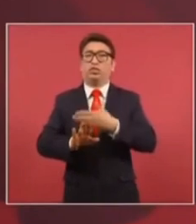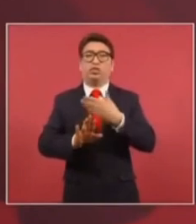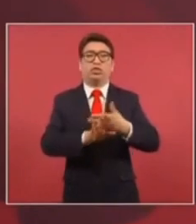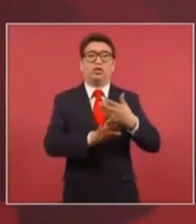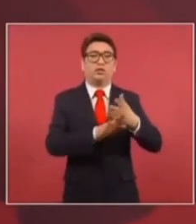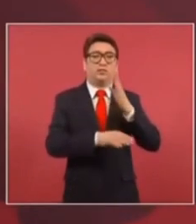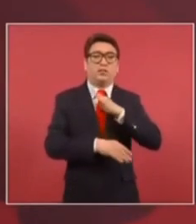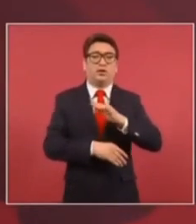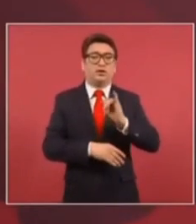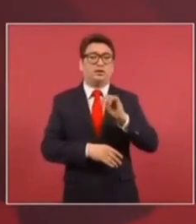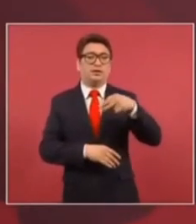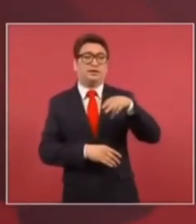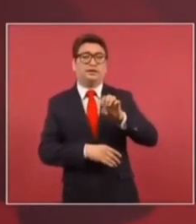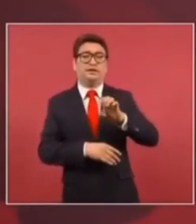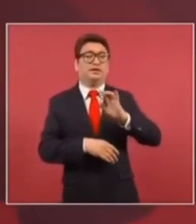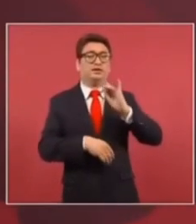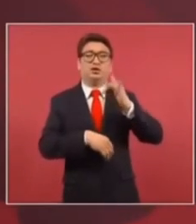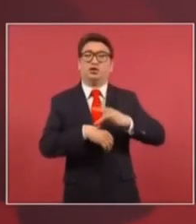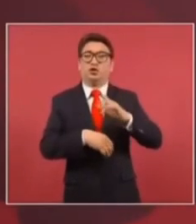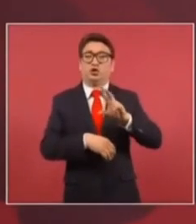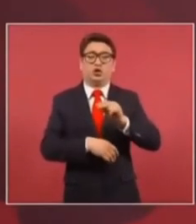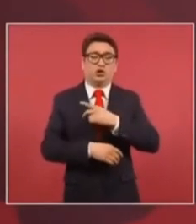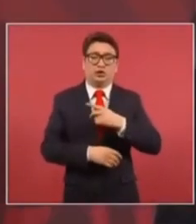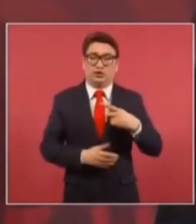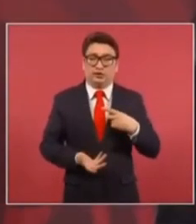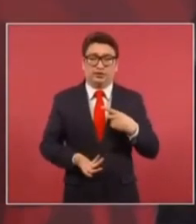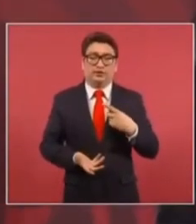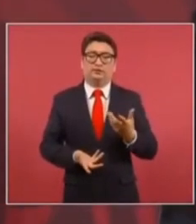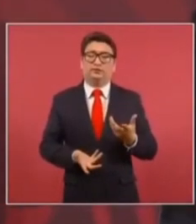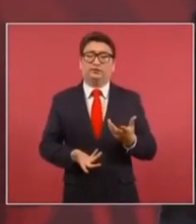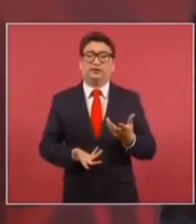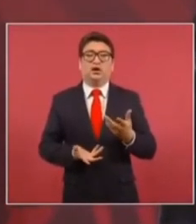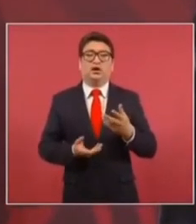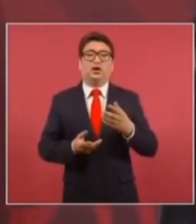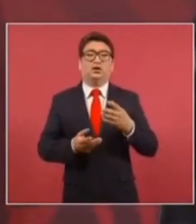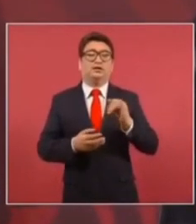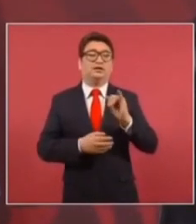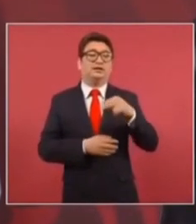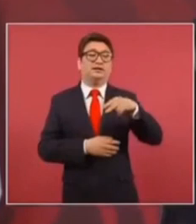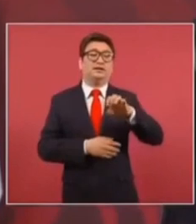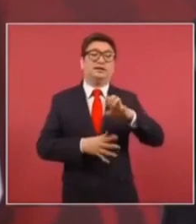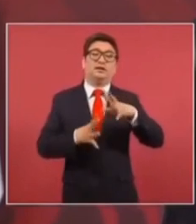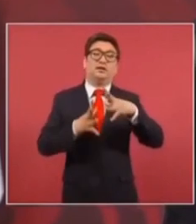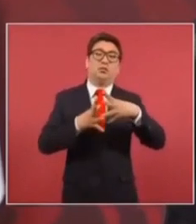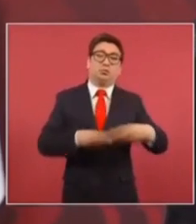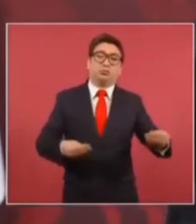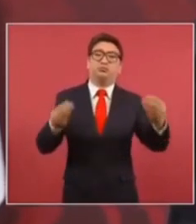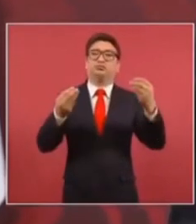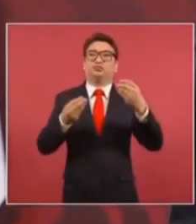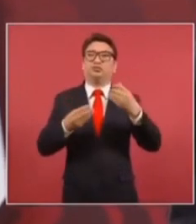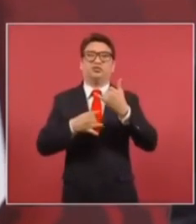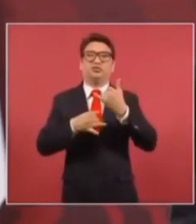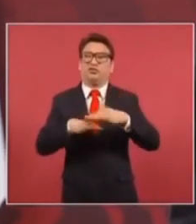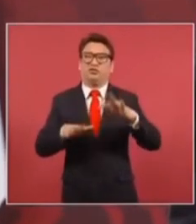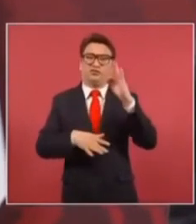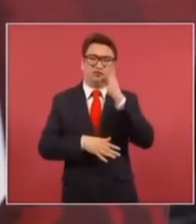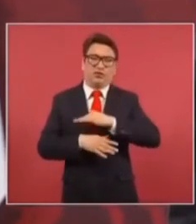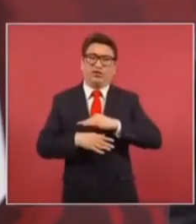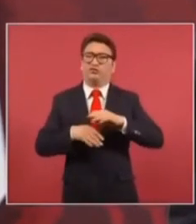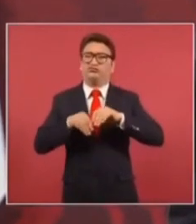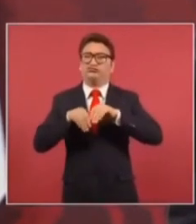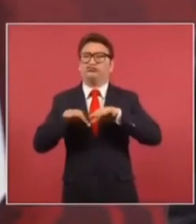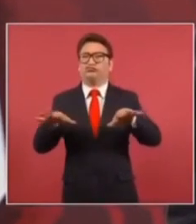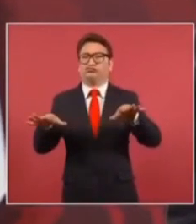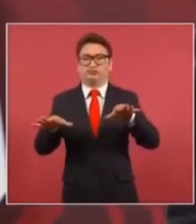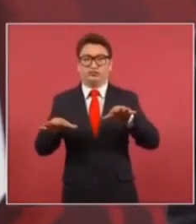ha enarbolado la puerta de transformación pues se han ahorrado tres mil millones de pesos la verdad es que me parece que es una